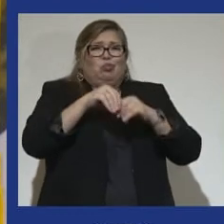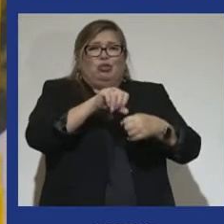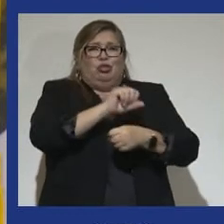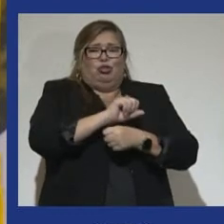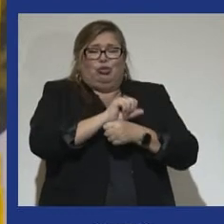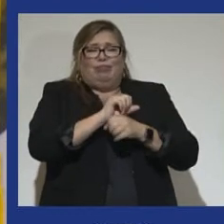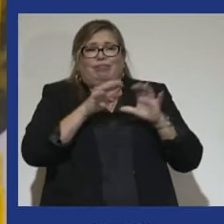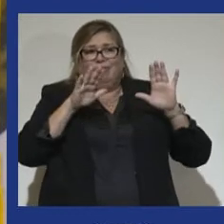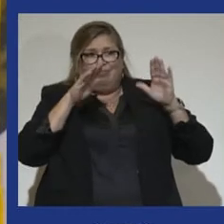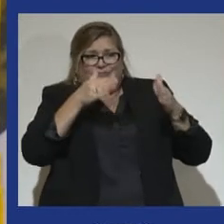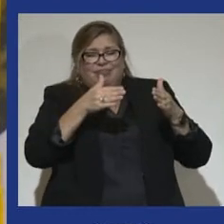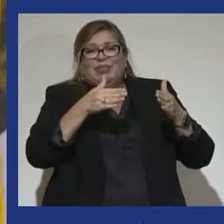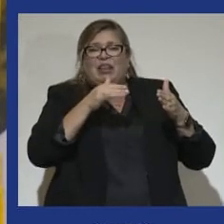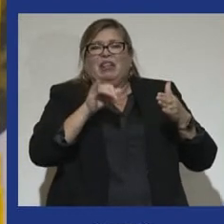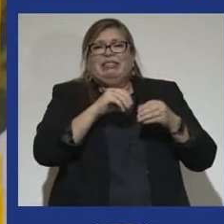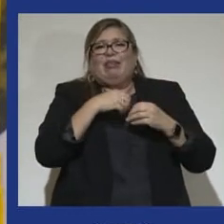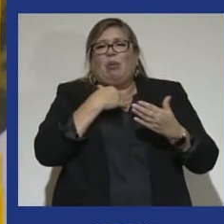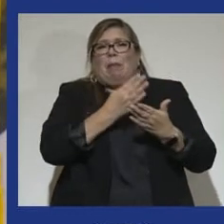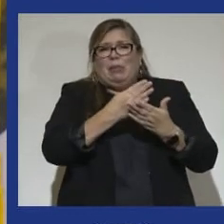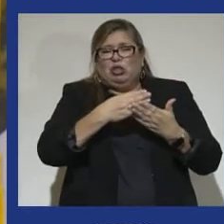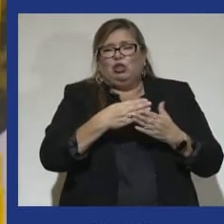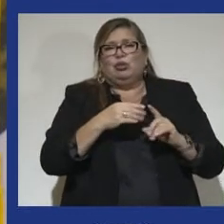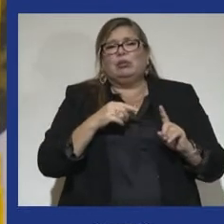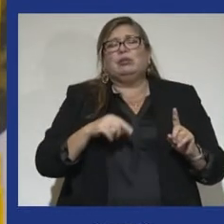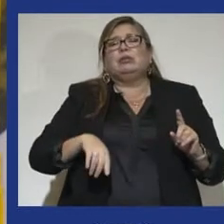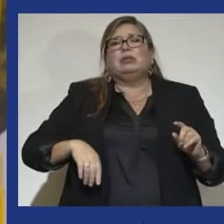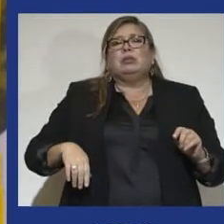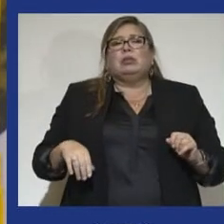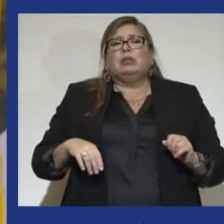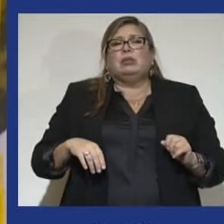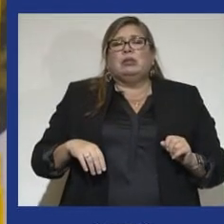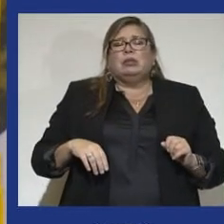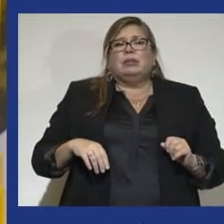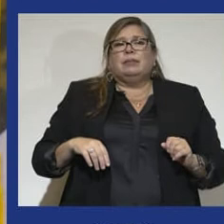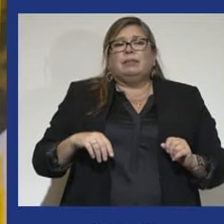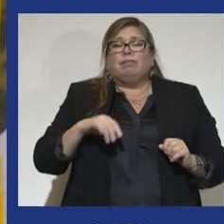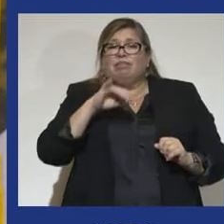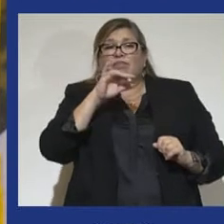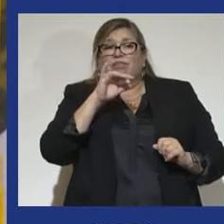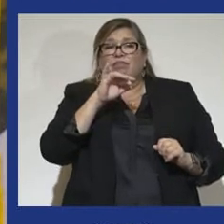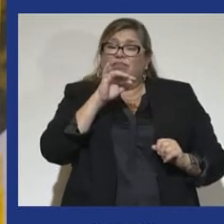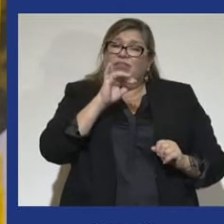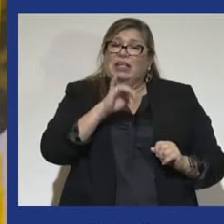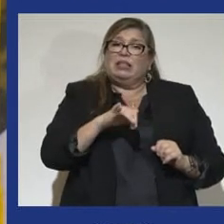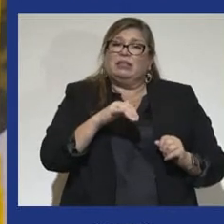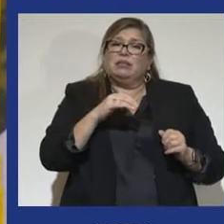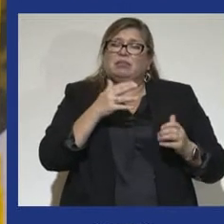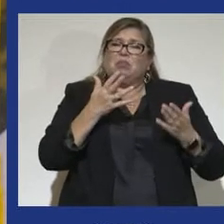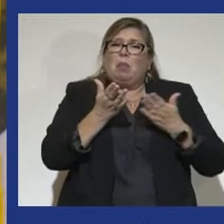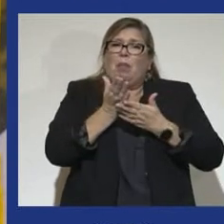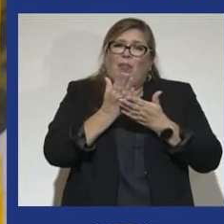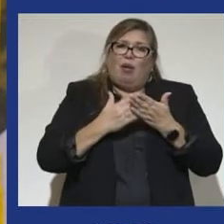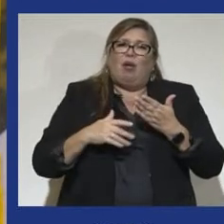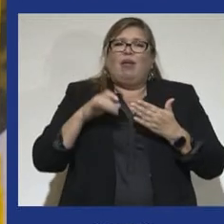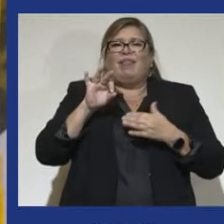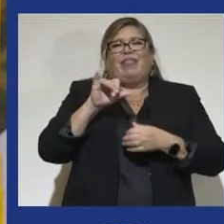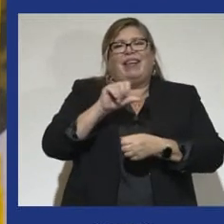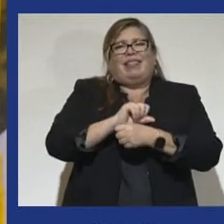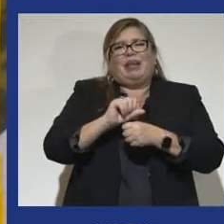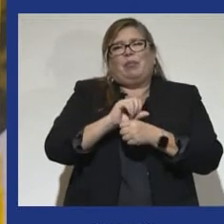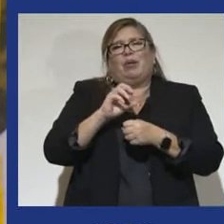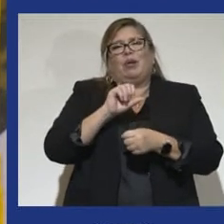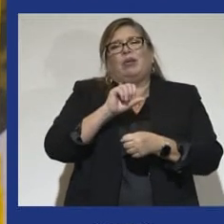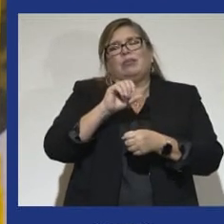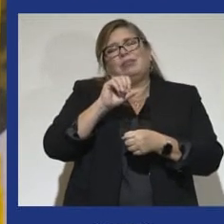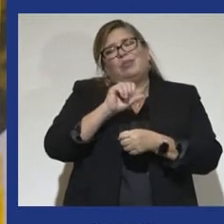de trabajos que tenemos en el presupuesto y probablemente esto será parte